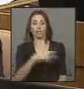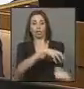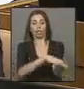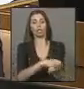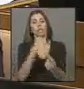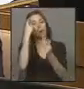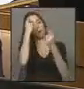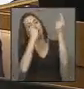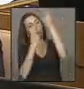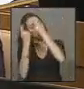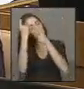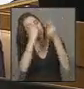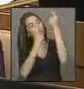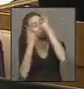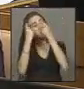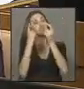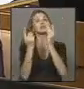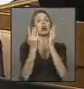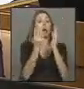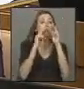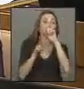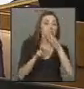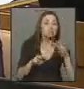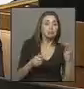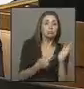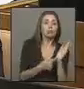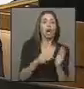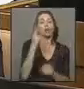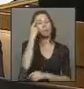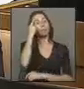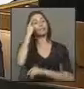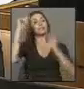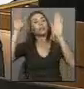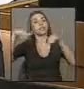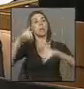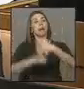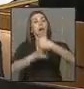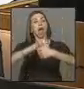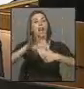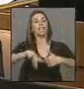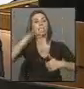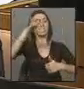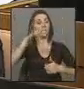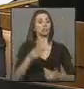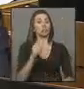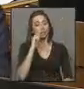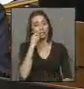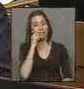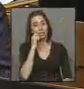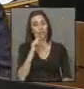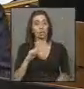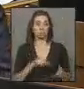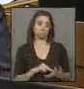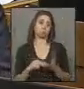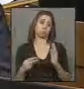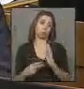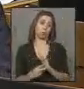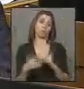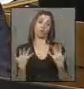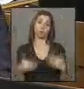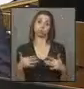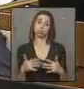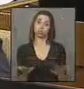pensamiento, estudio, y recién ahora se está pensando en licitar. Y esto va a significar trastornos tremendamente